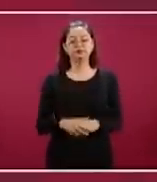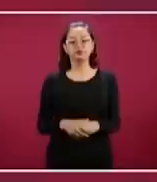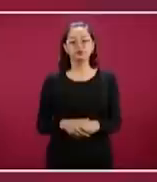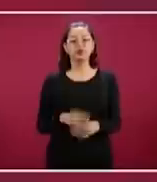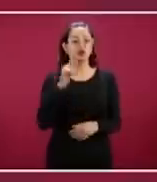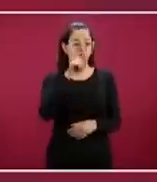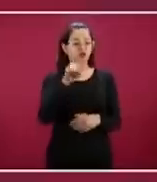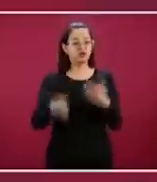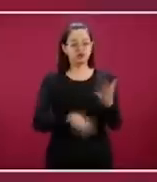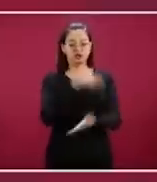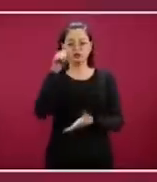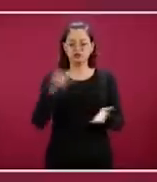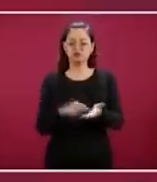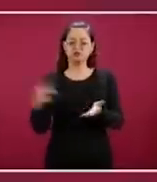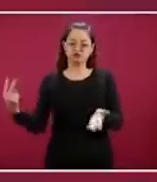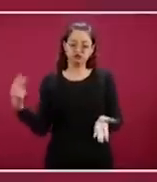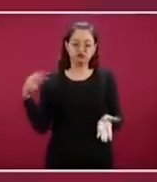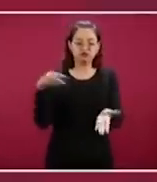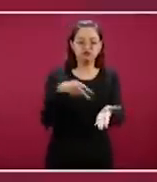al lugar de los hechos.